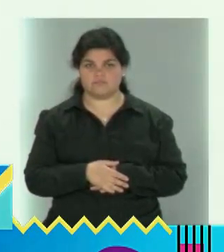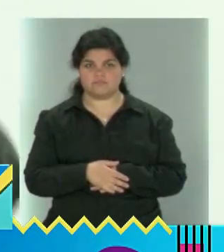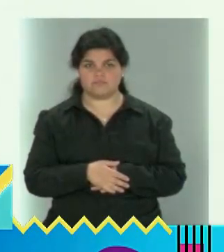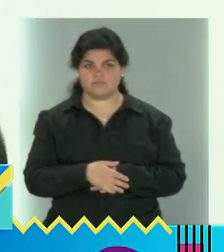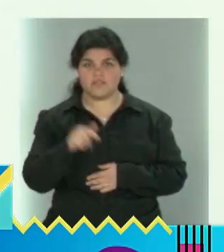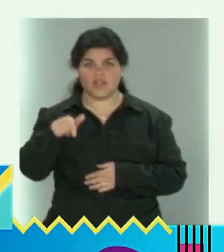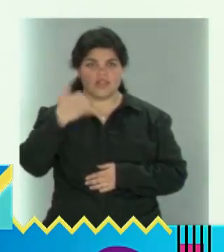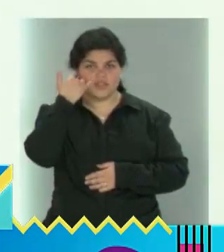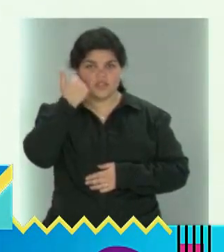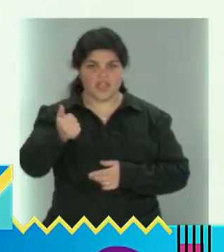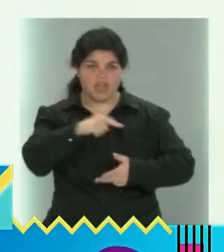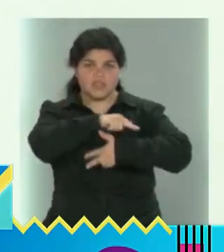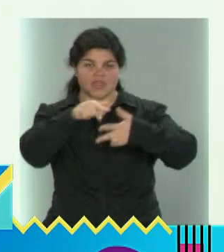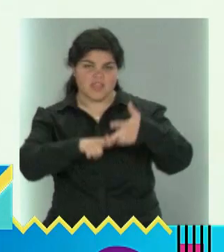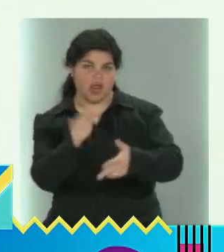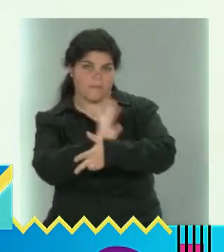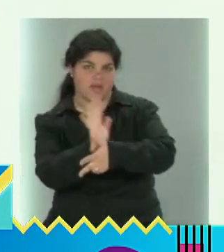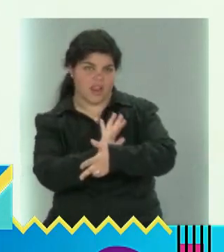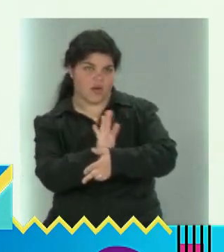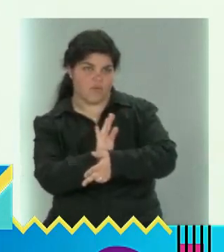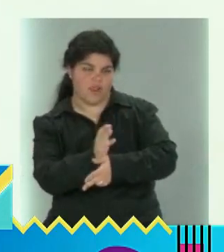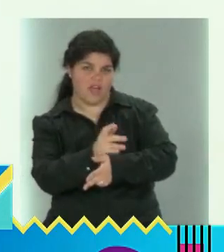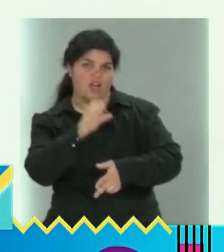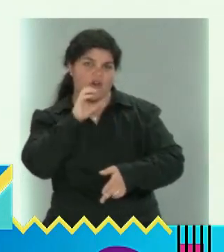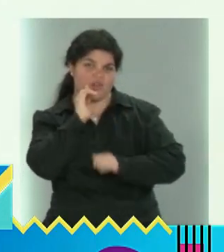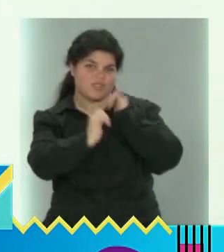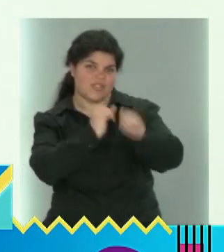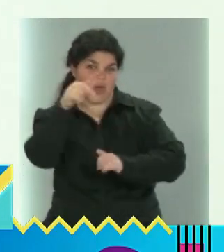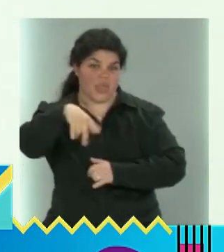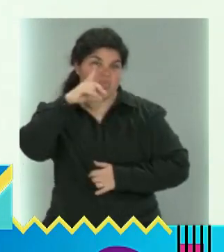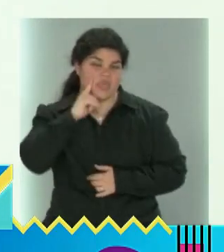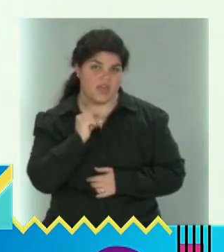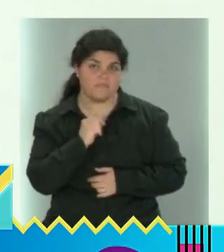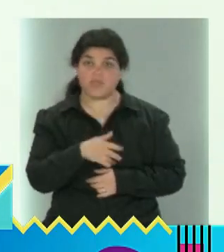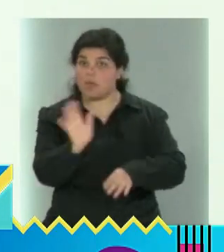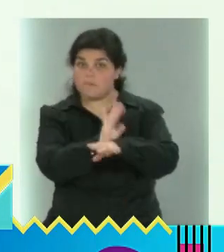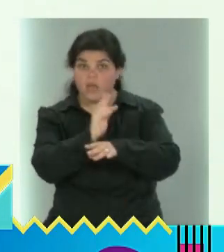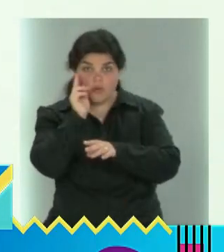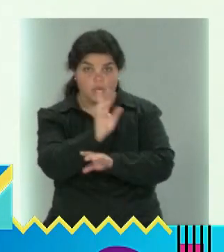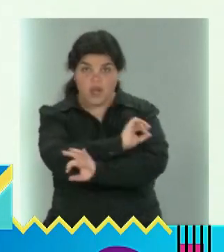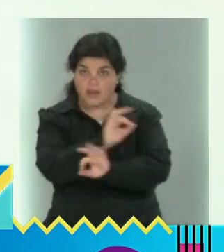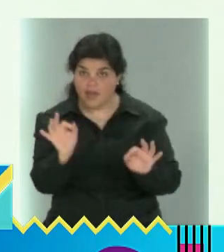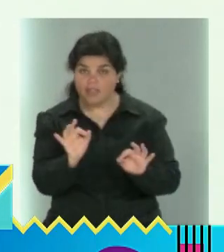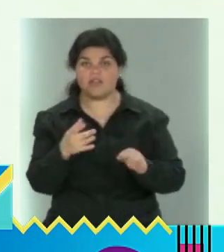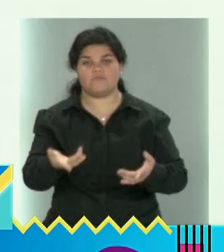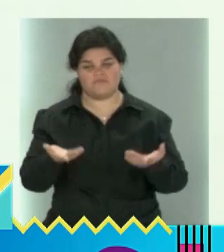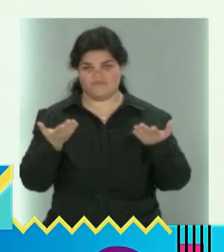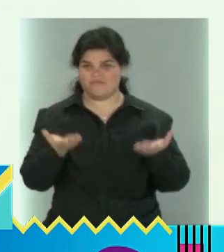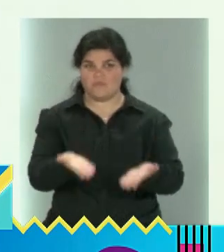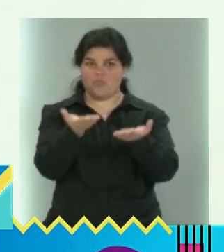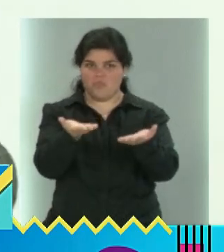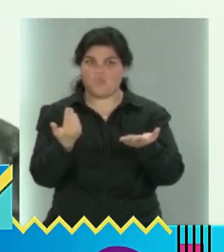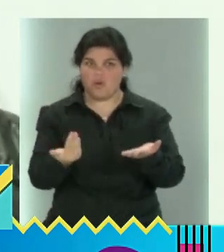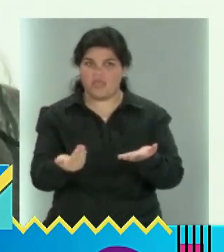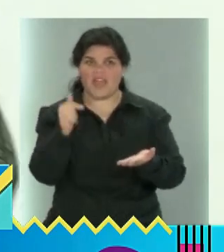Estas fueron las 3 recomendaciones del día. Si no vieron las películas, están de suerte, y si no también porque las